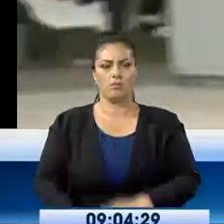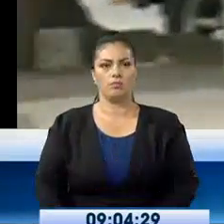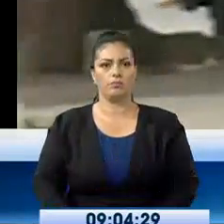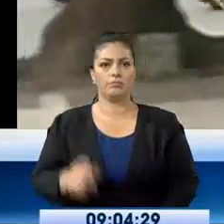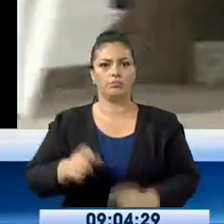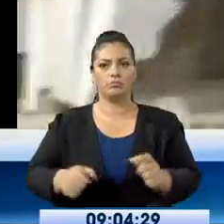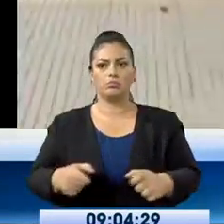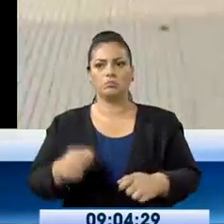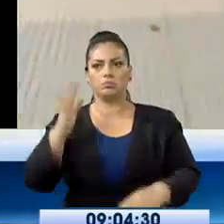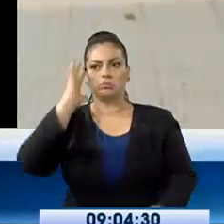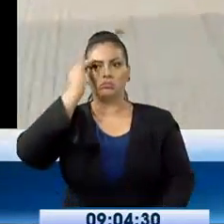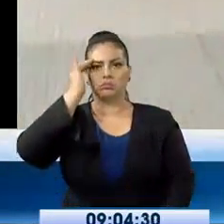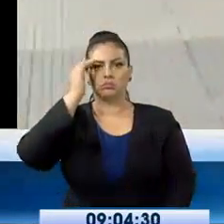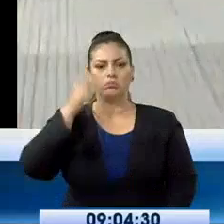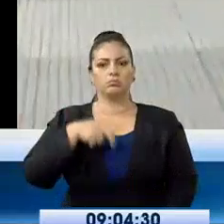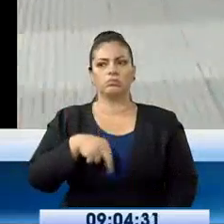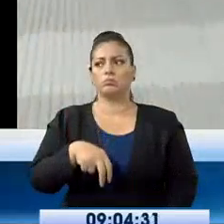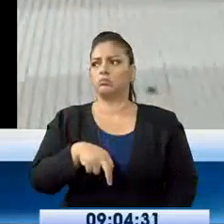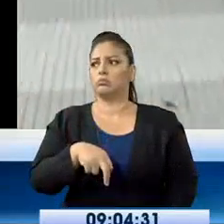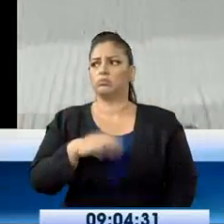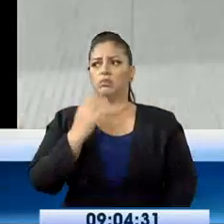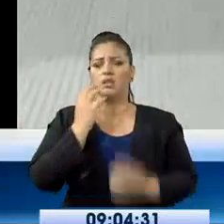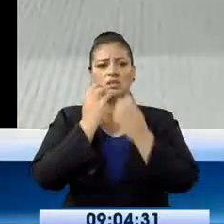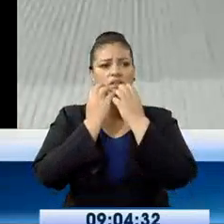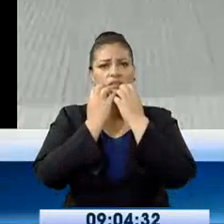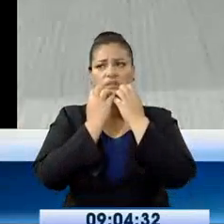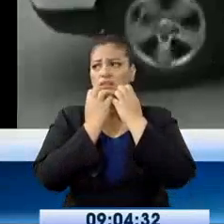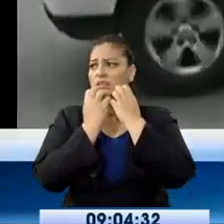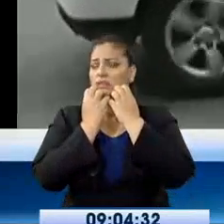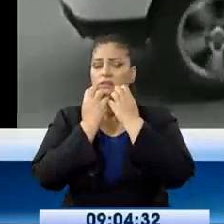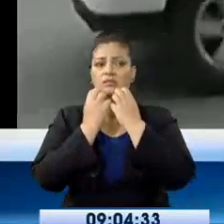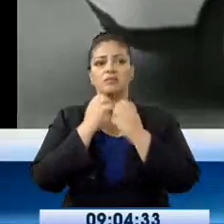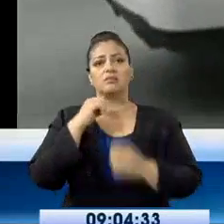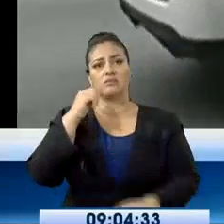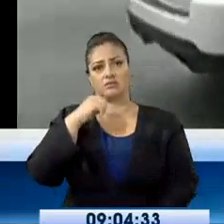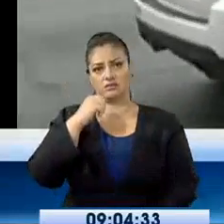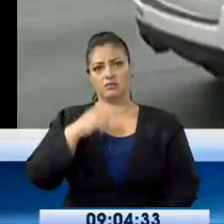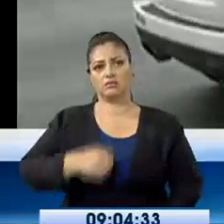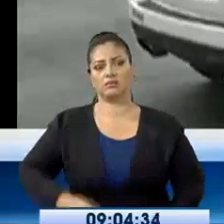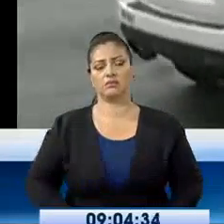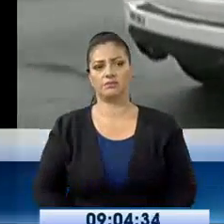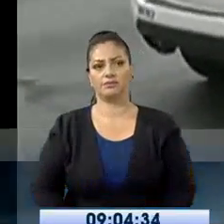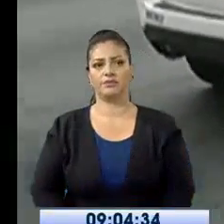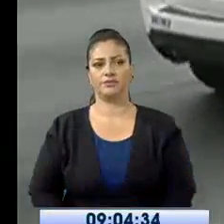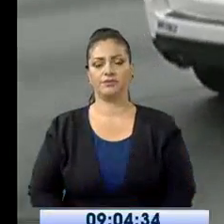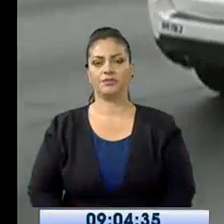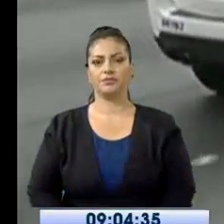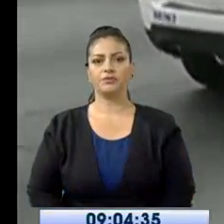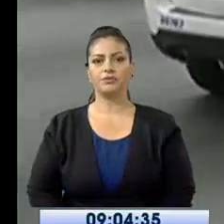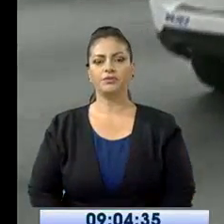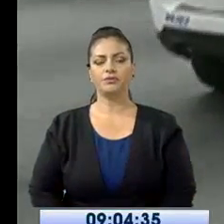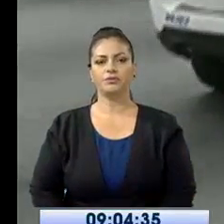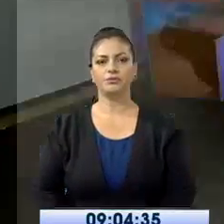la incertidumbre y el temor en los ojos, informó Jorge Escobar.